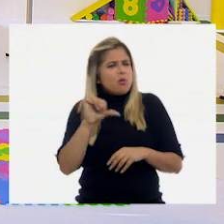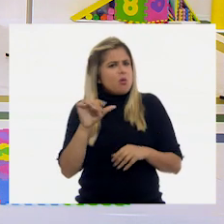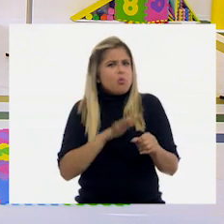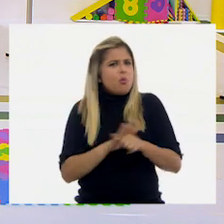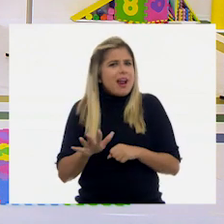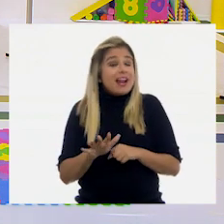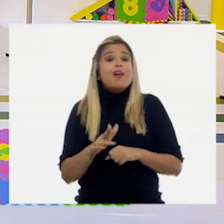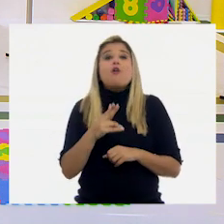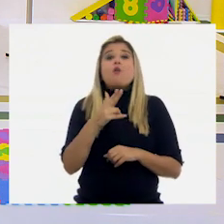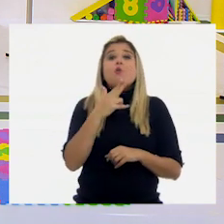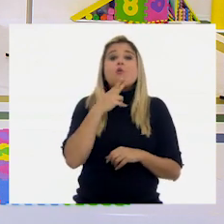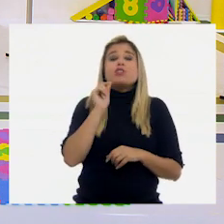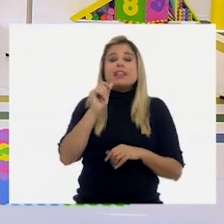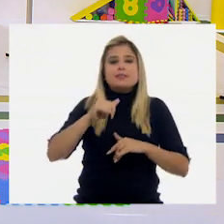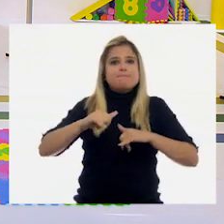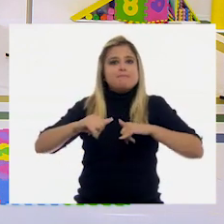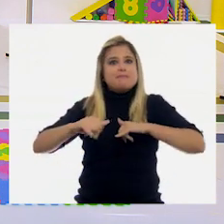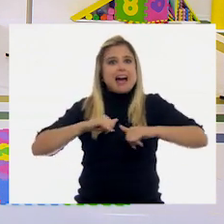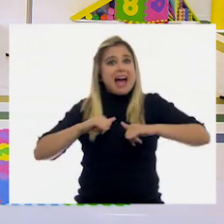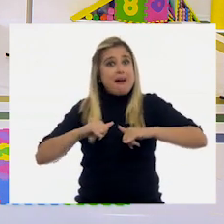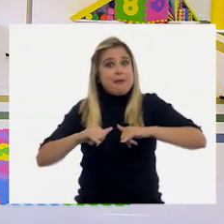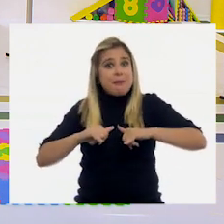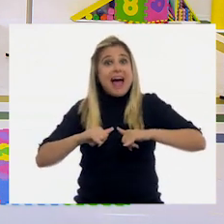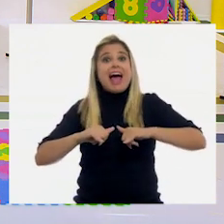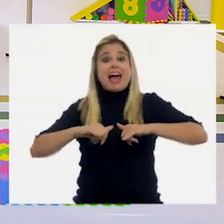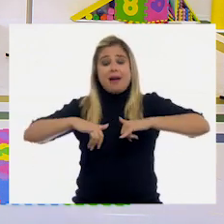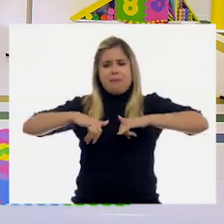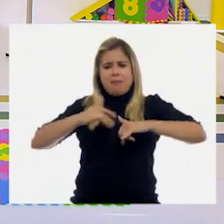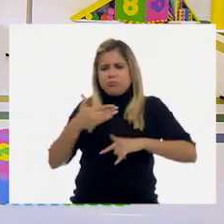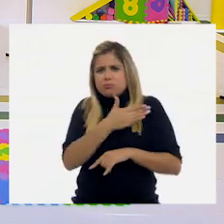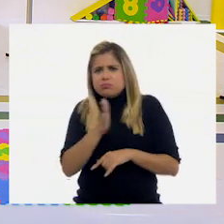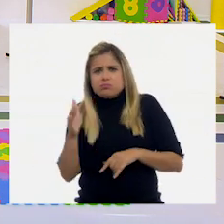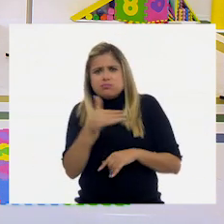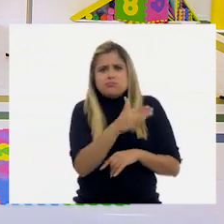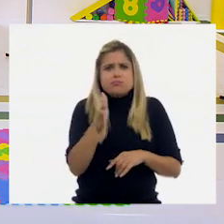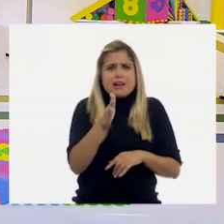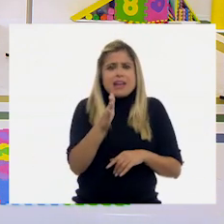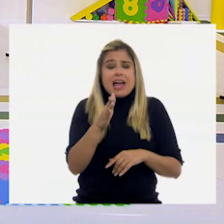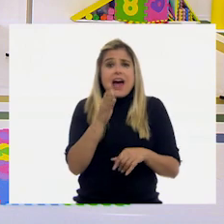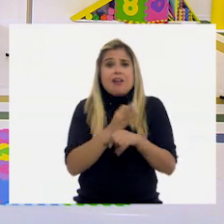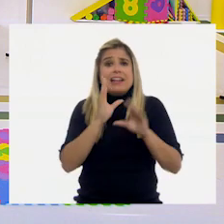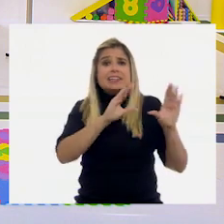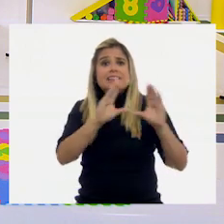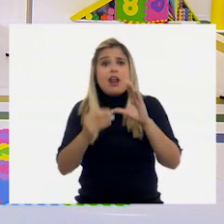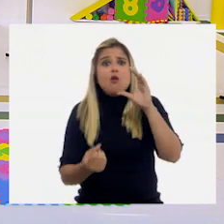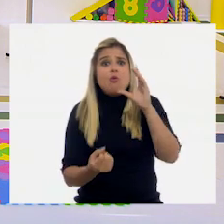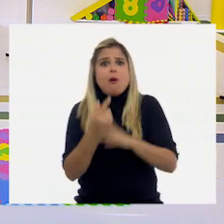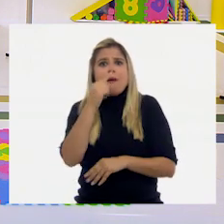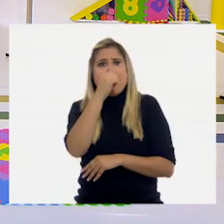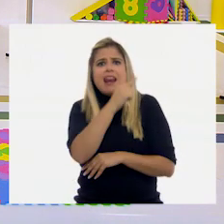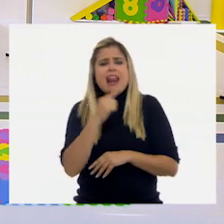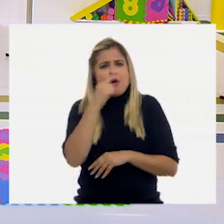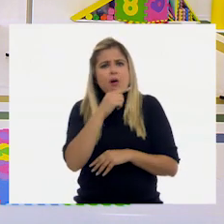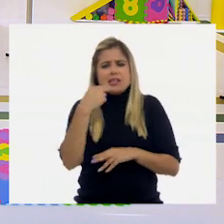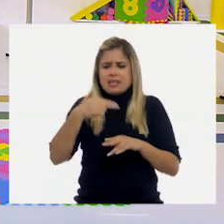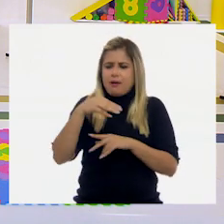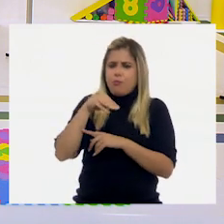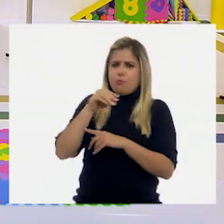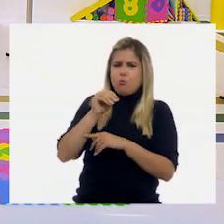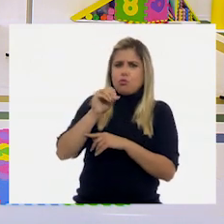es el uso del croquis y lo vamos a ver en una nueva lengua. ¡Qué emoción! Una lengua que se llama Nyusabi.